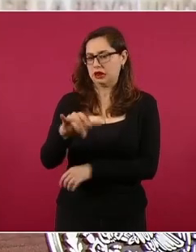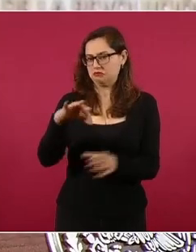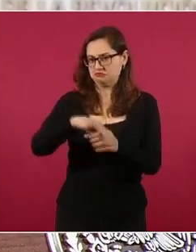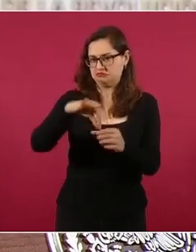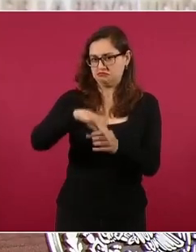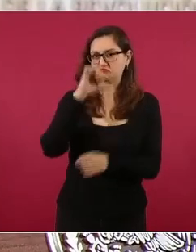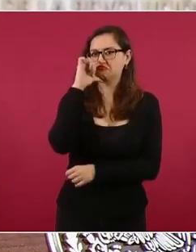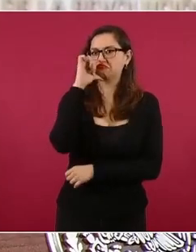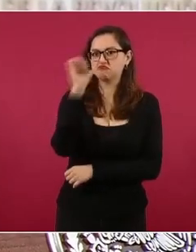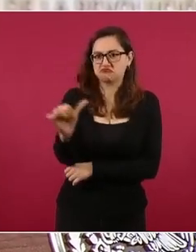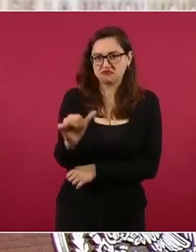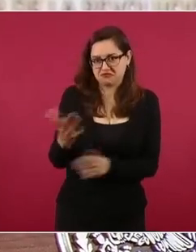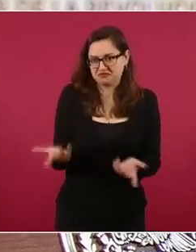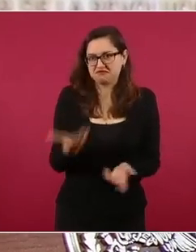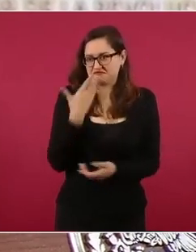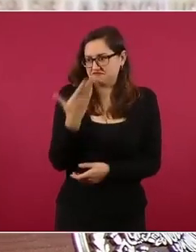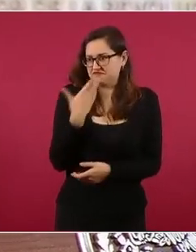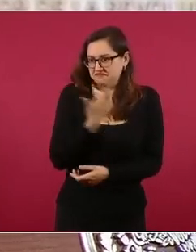porque así pueden meter